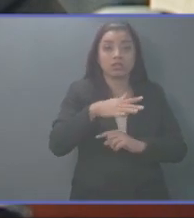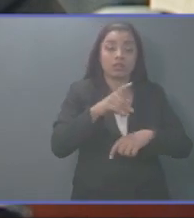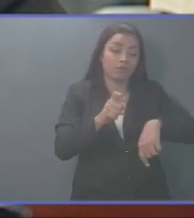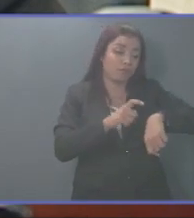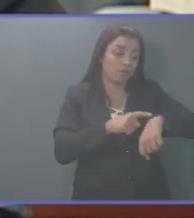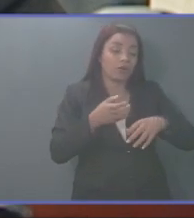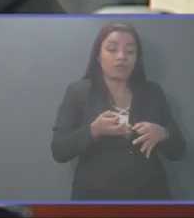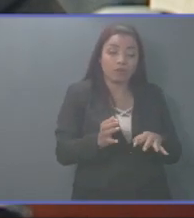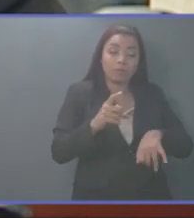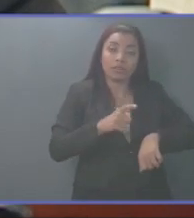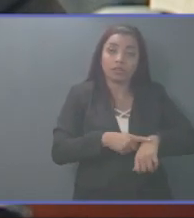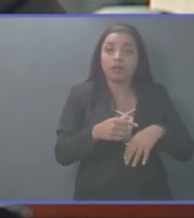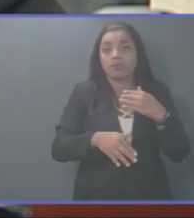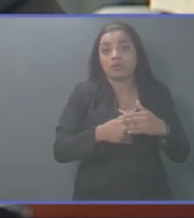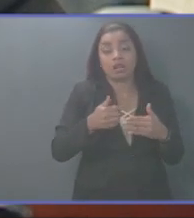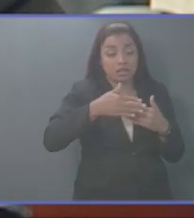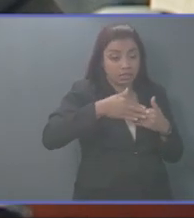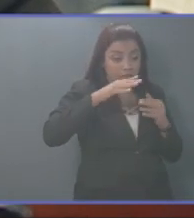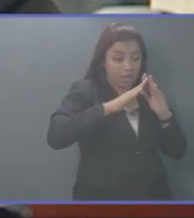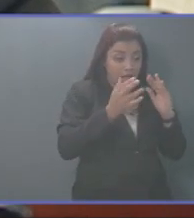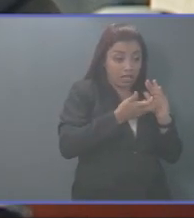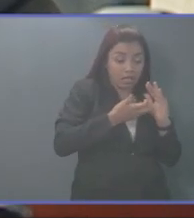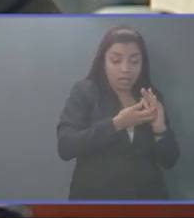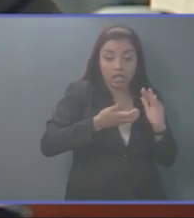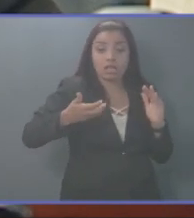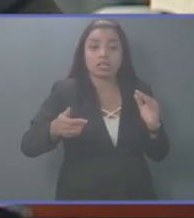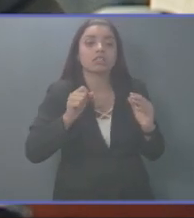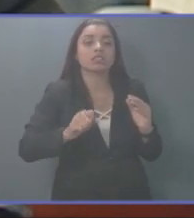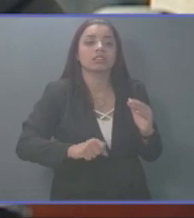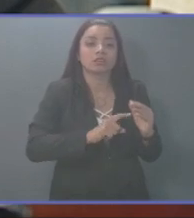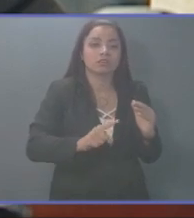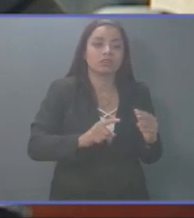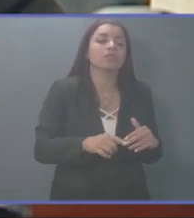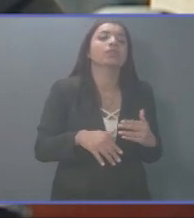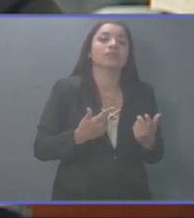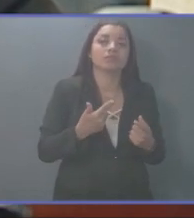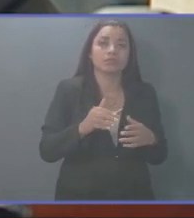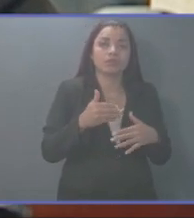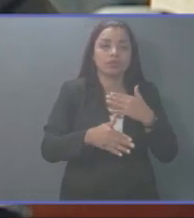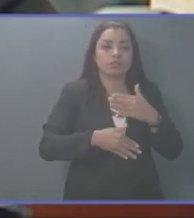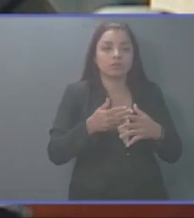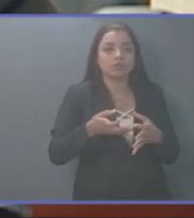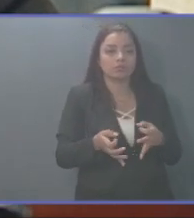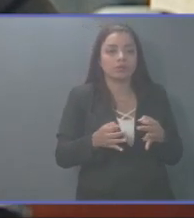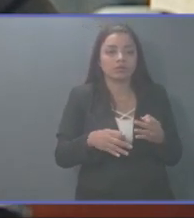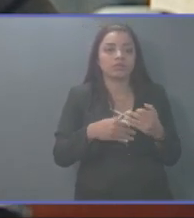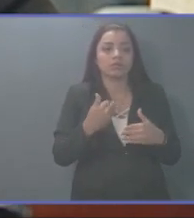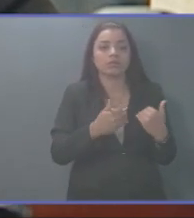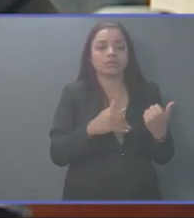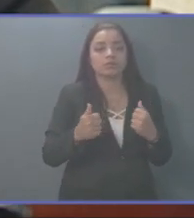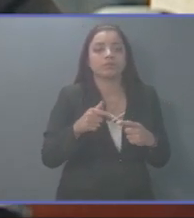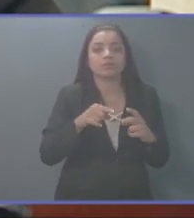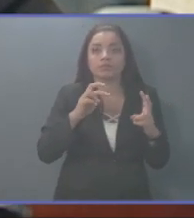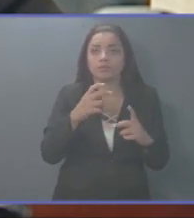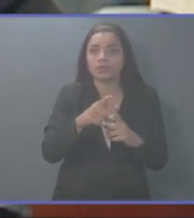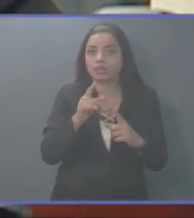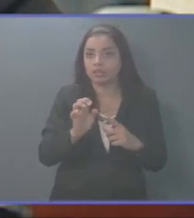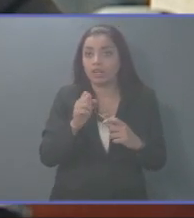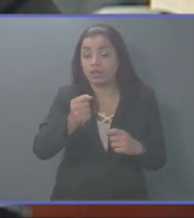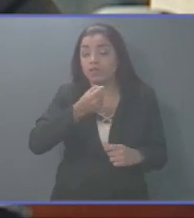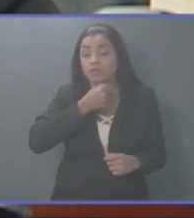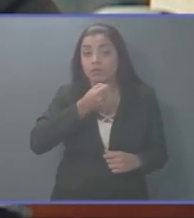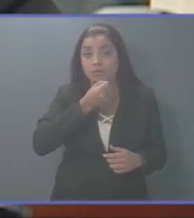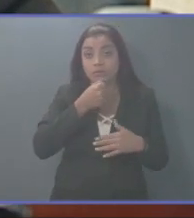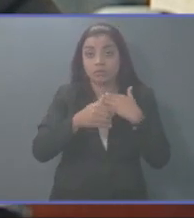y lugar previas, durante y posteriores a las ocurrencias de los hechos. De las medidas de asistencia y protección otorgadas en cada caso. Información